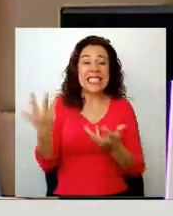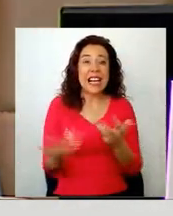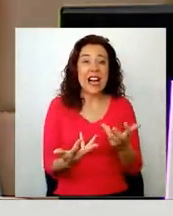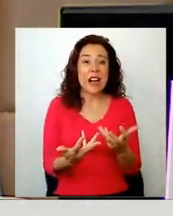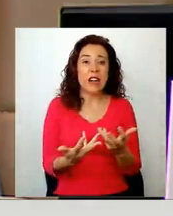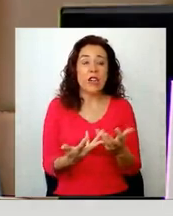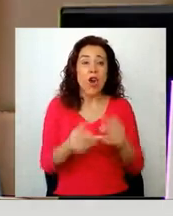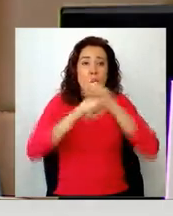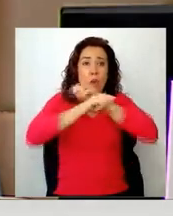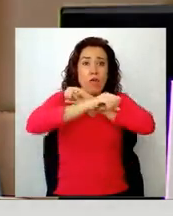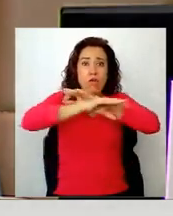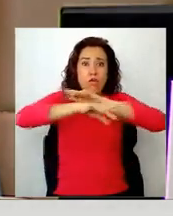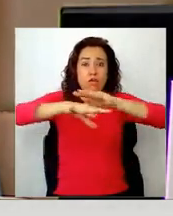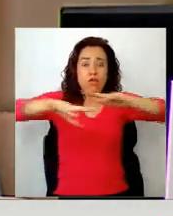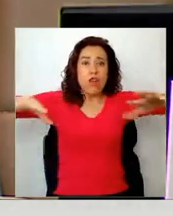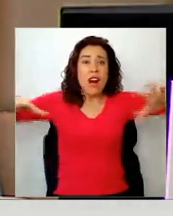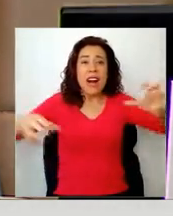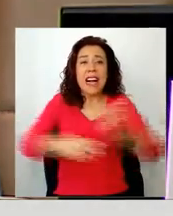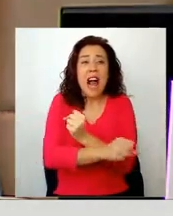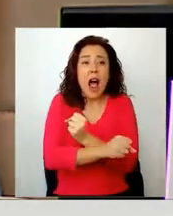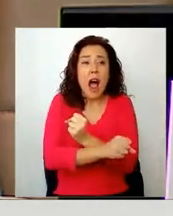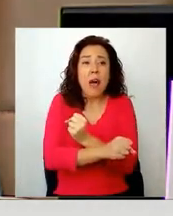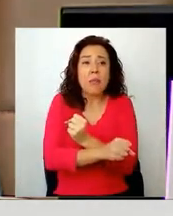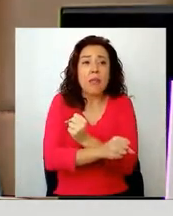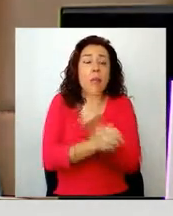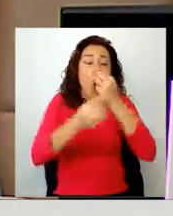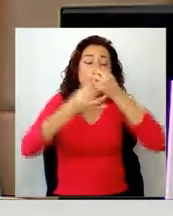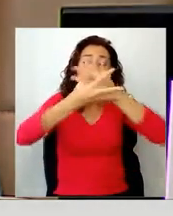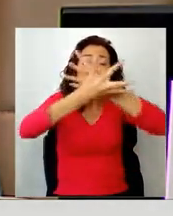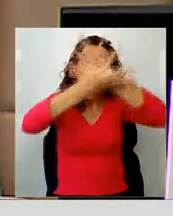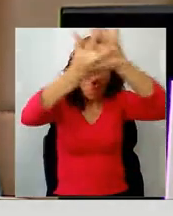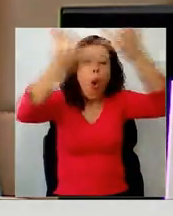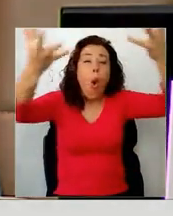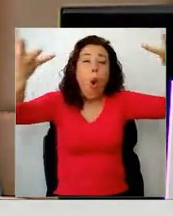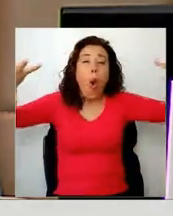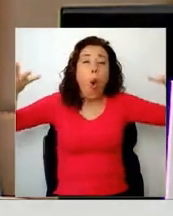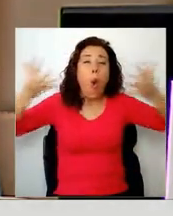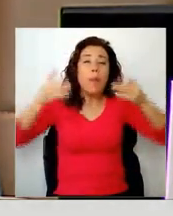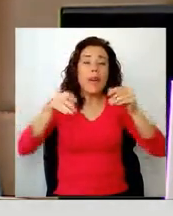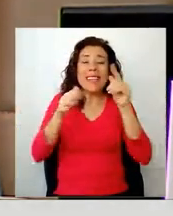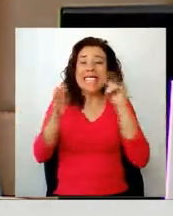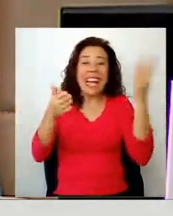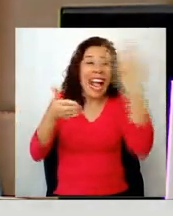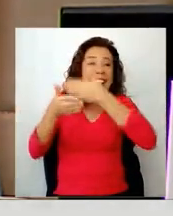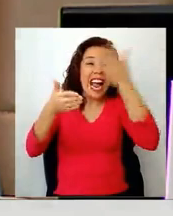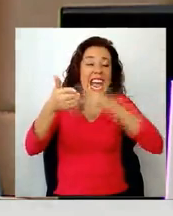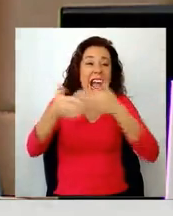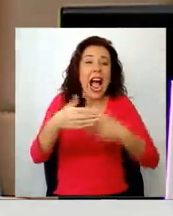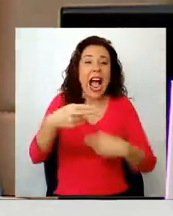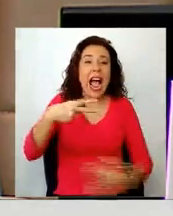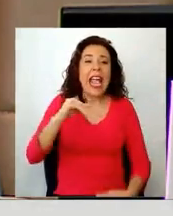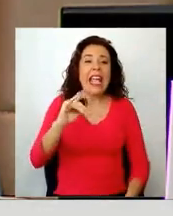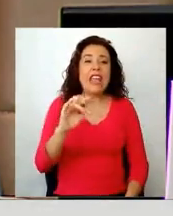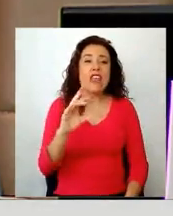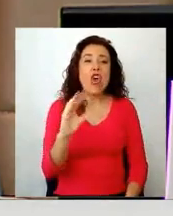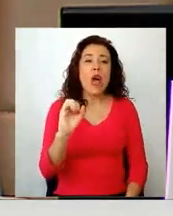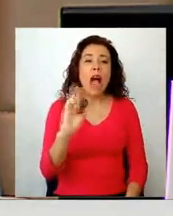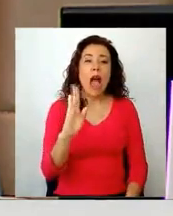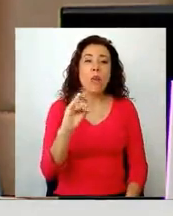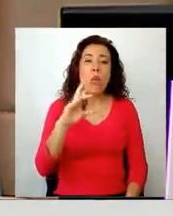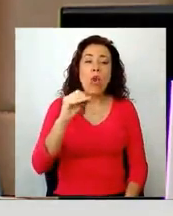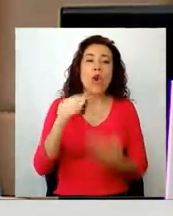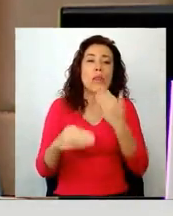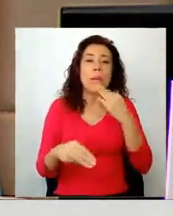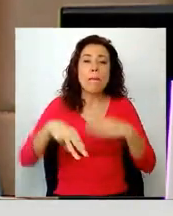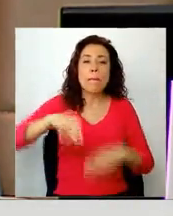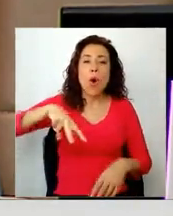todo el yacimiento a través de una capa de humo formada por hollín carbón hidrocarburos y monóxido de carbono una